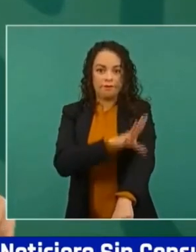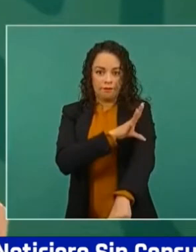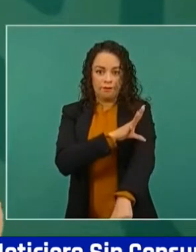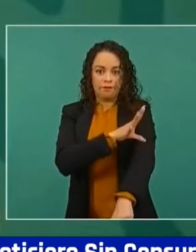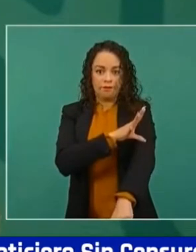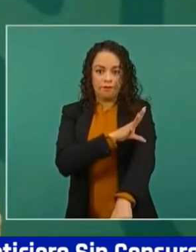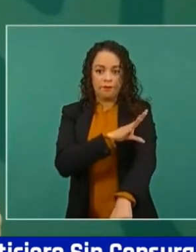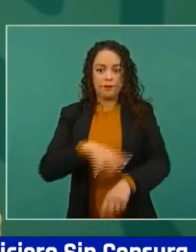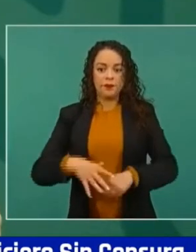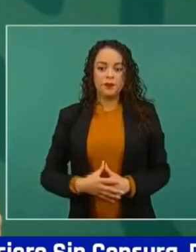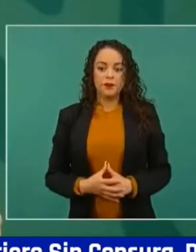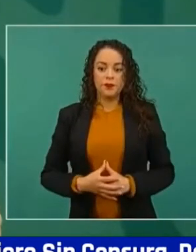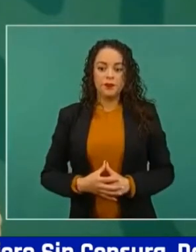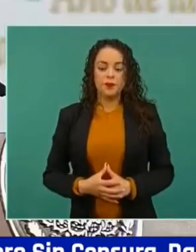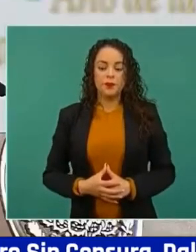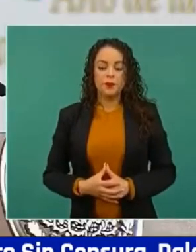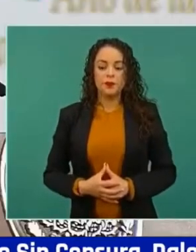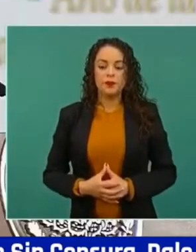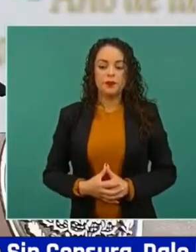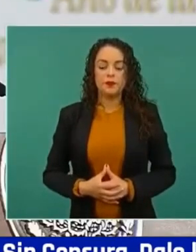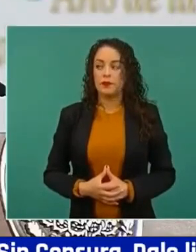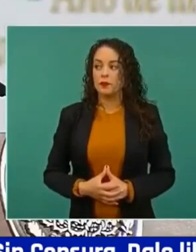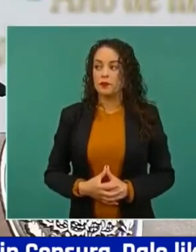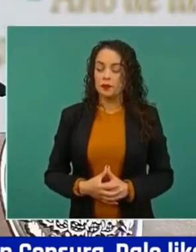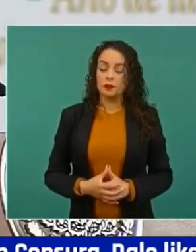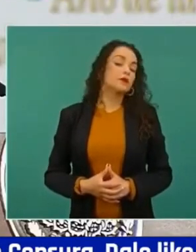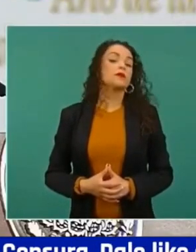Y no hay